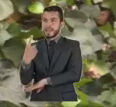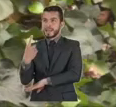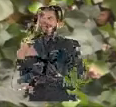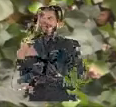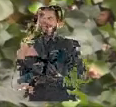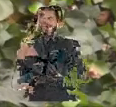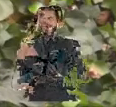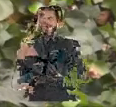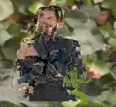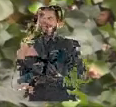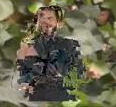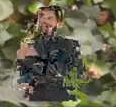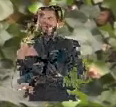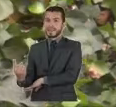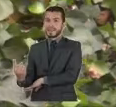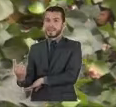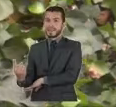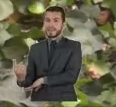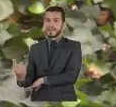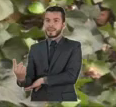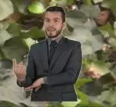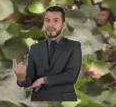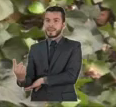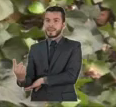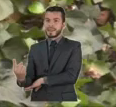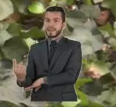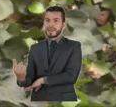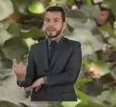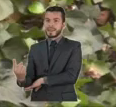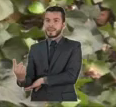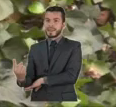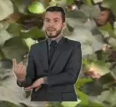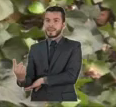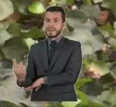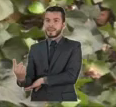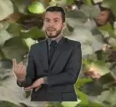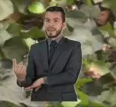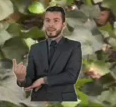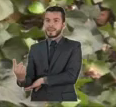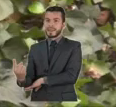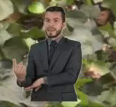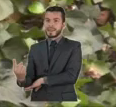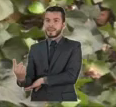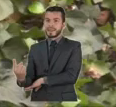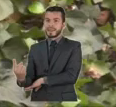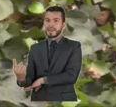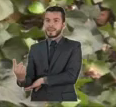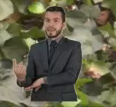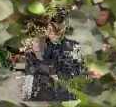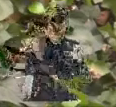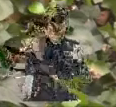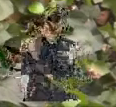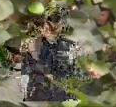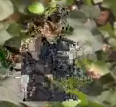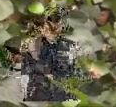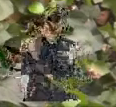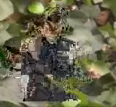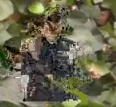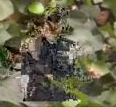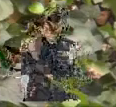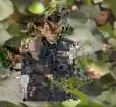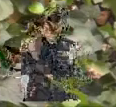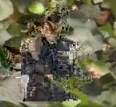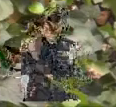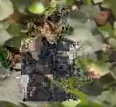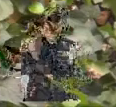conjunta que desarrolle la Alianza por el Hábitat. Dos, la construcción participativa de la agenda de la Bogotá de los 500